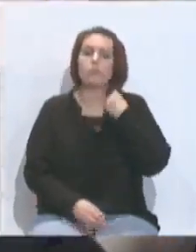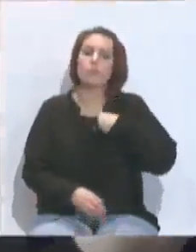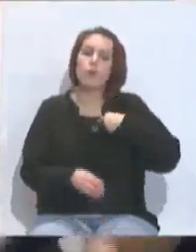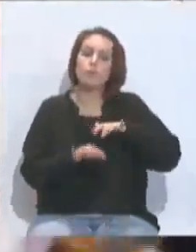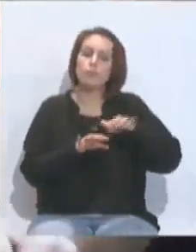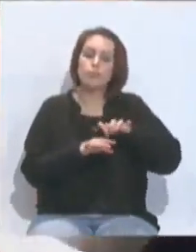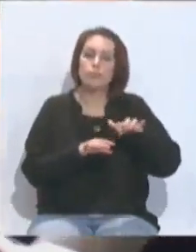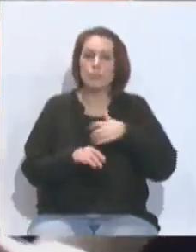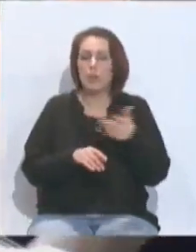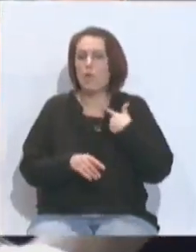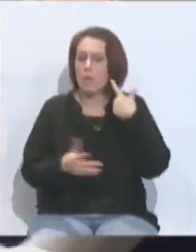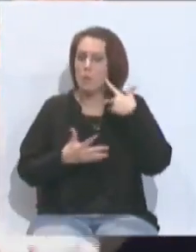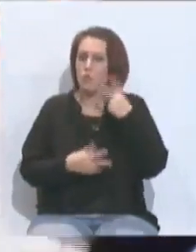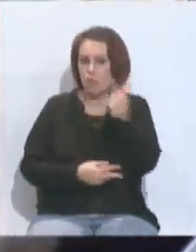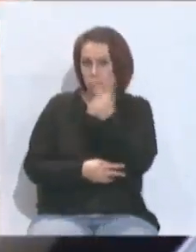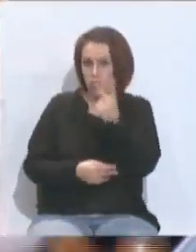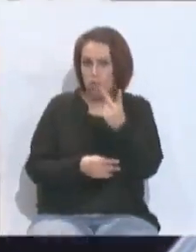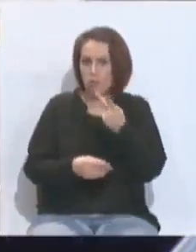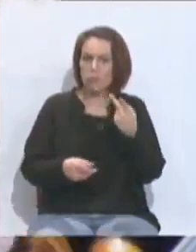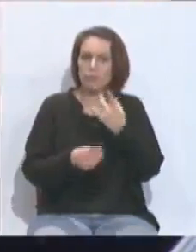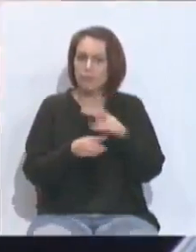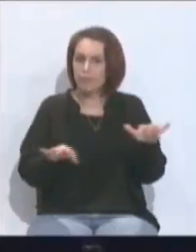obras de Janácek y Brahms.